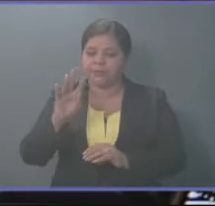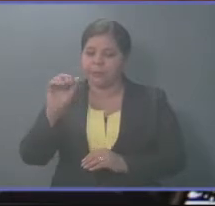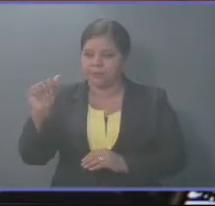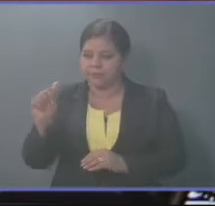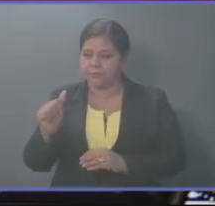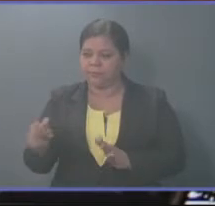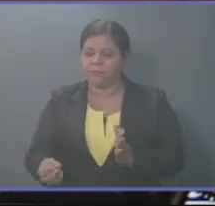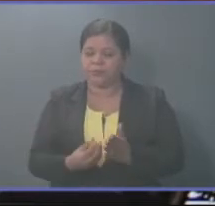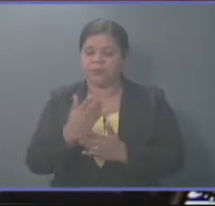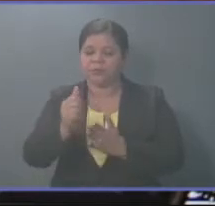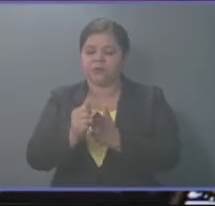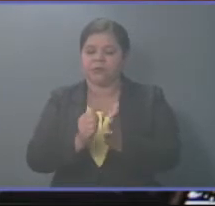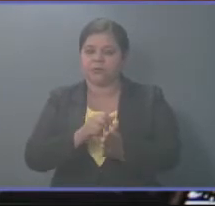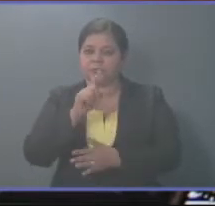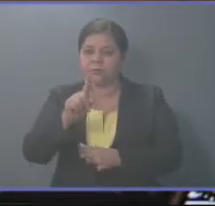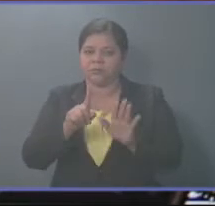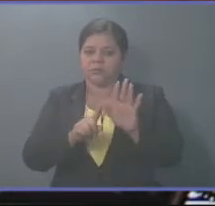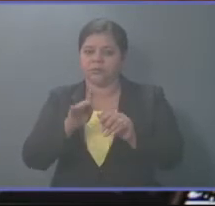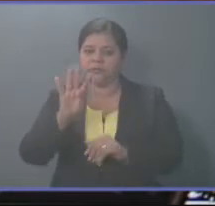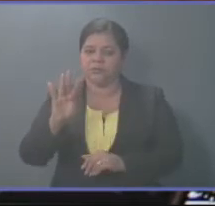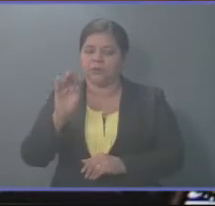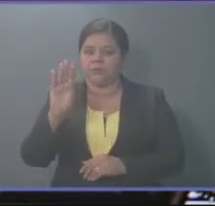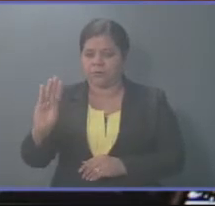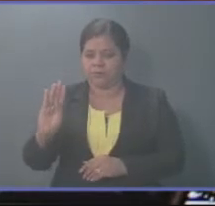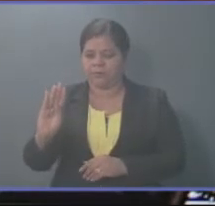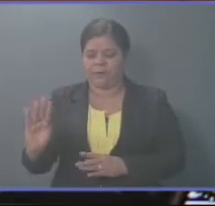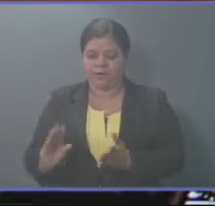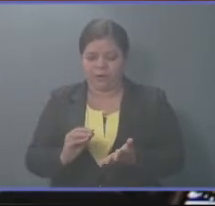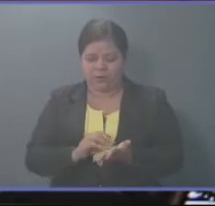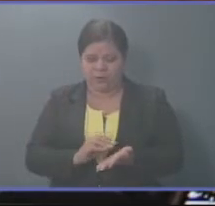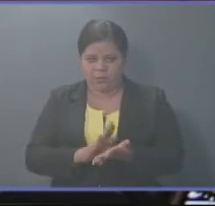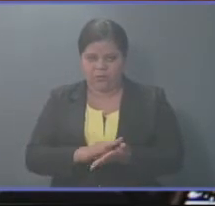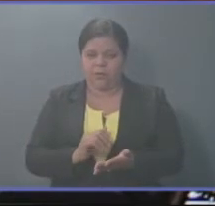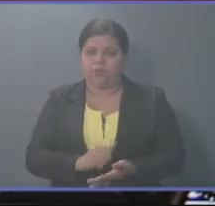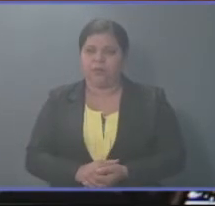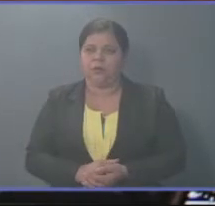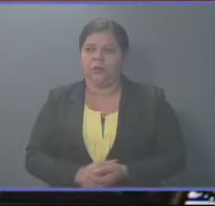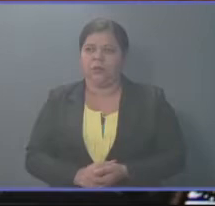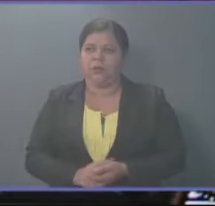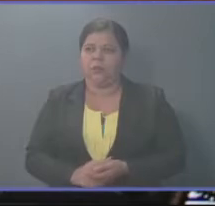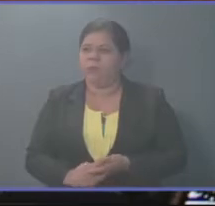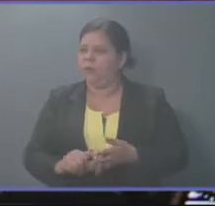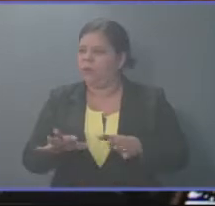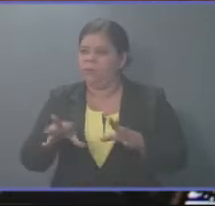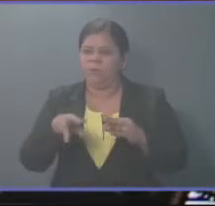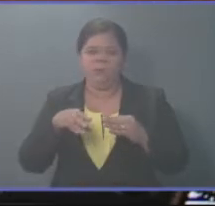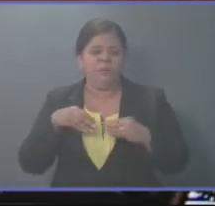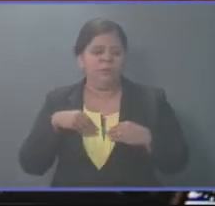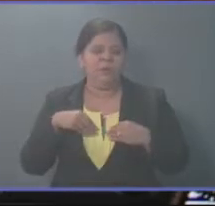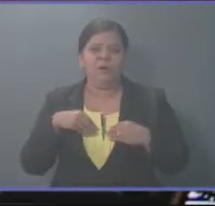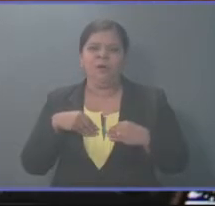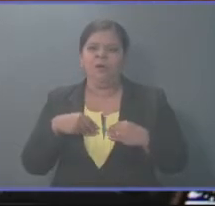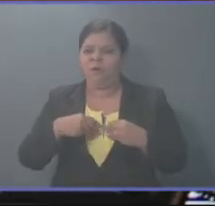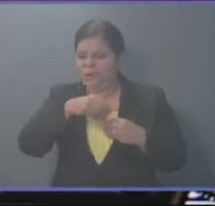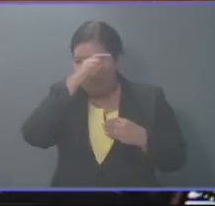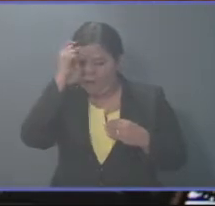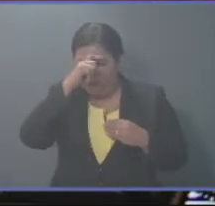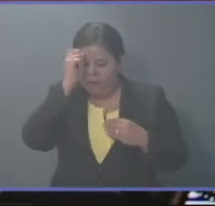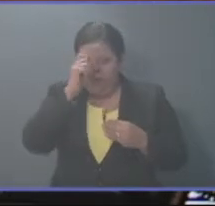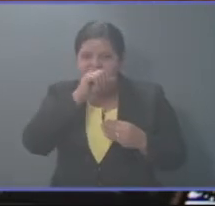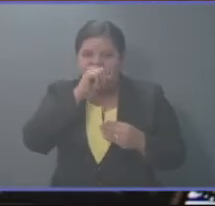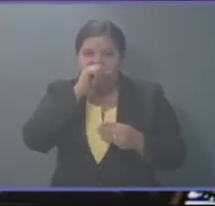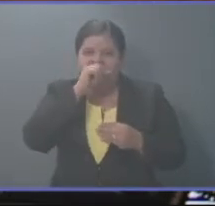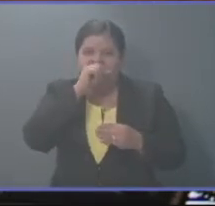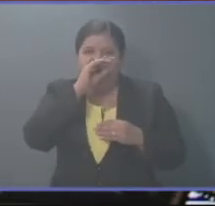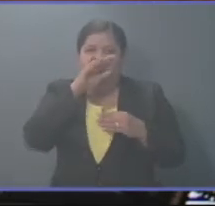artículo 174B, de la siguiente manera. Inhabilitación del cargo o empleo.